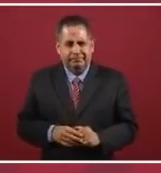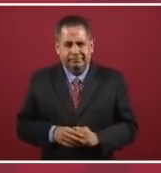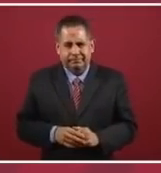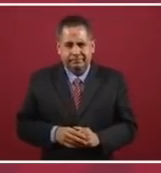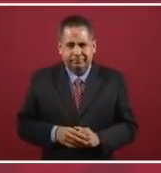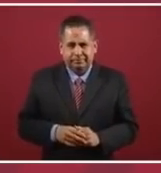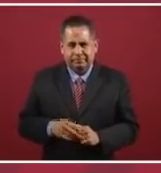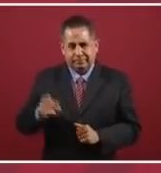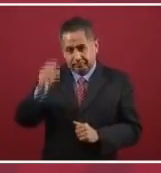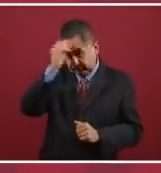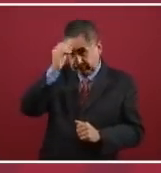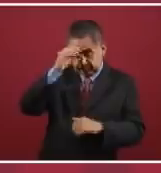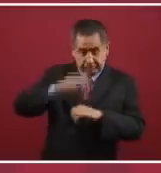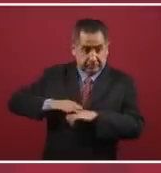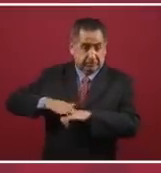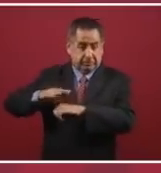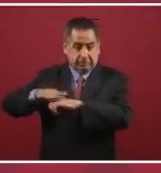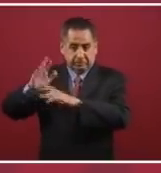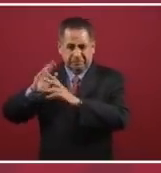Hasta